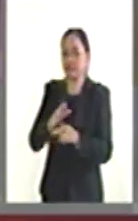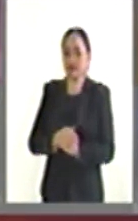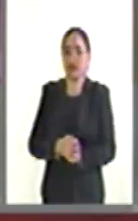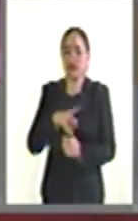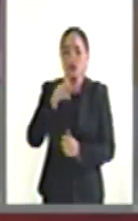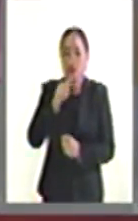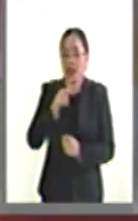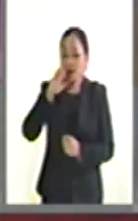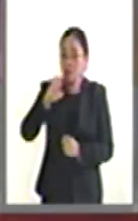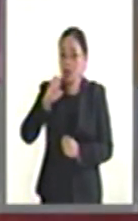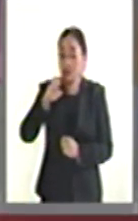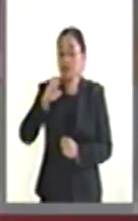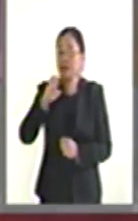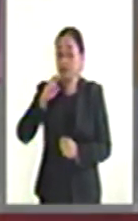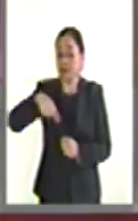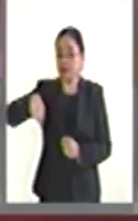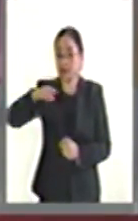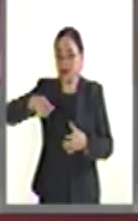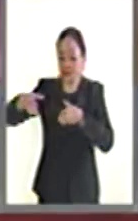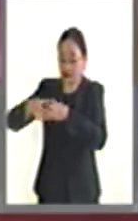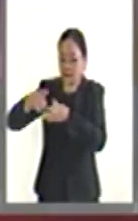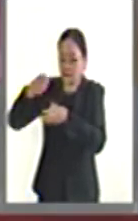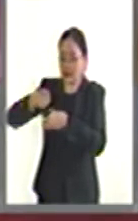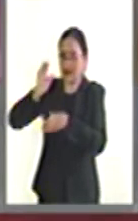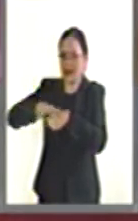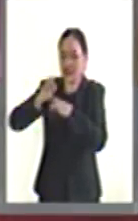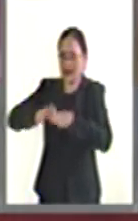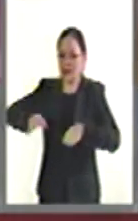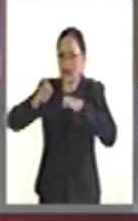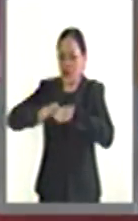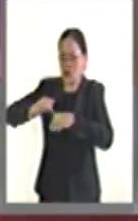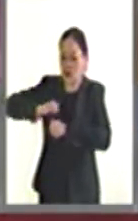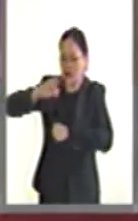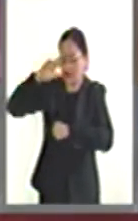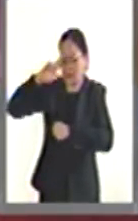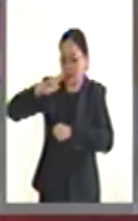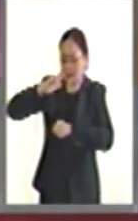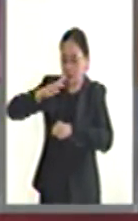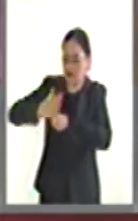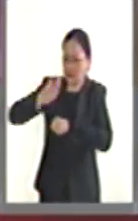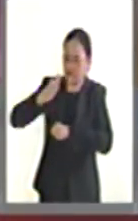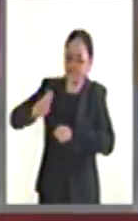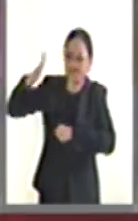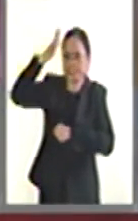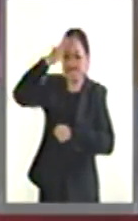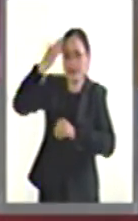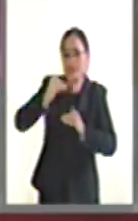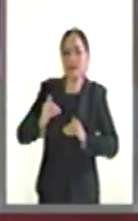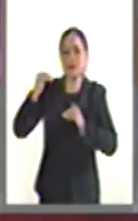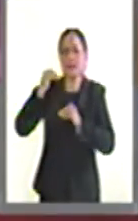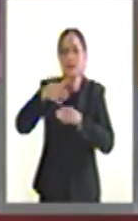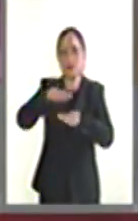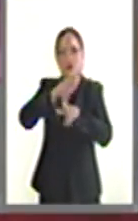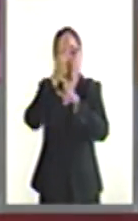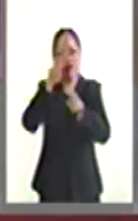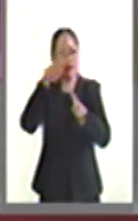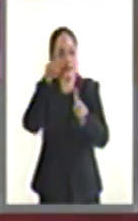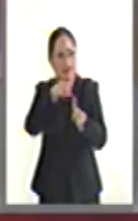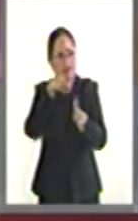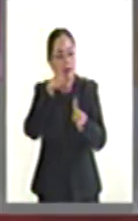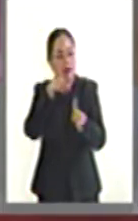Tribunal Electoral es la máxima autoridad jurisdiccional en materia y